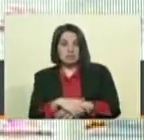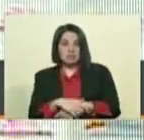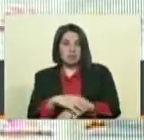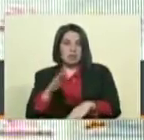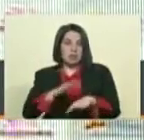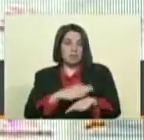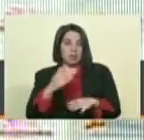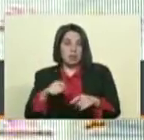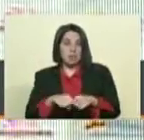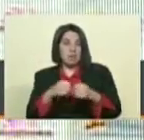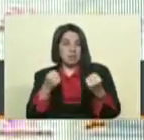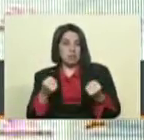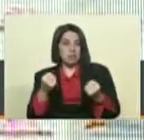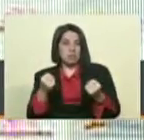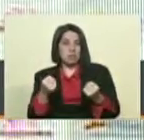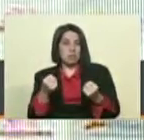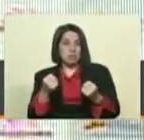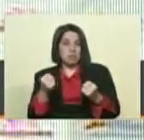destruyó,